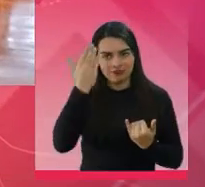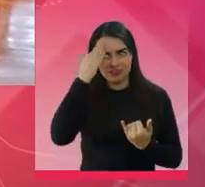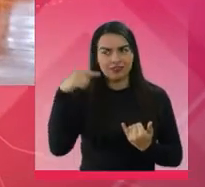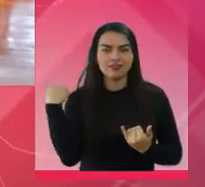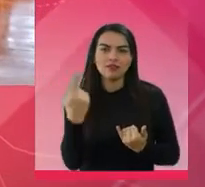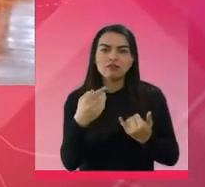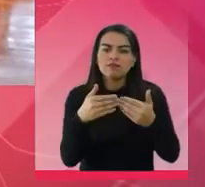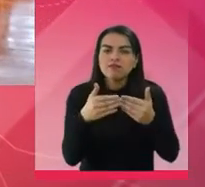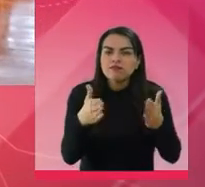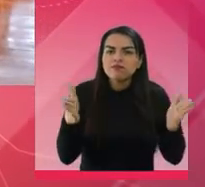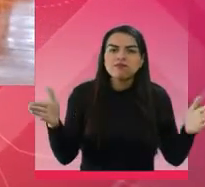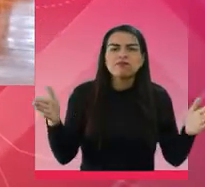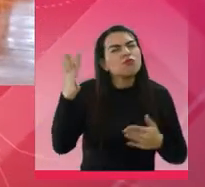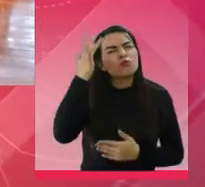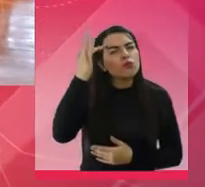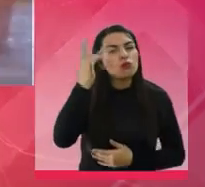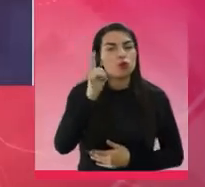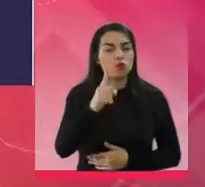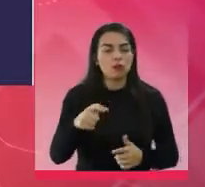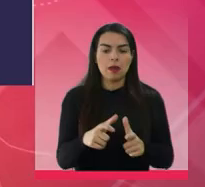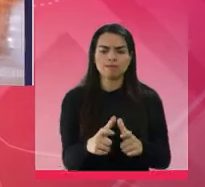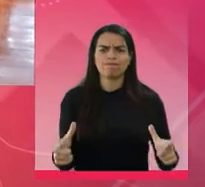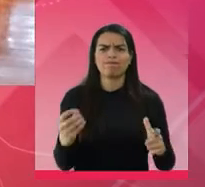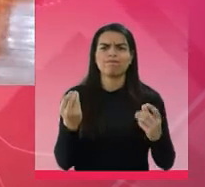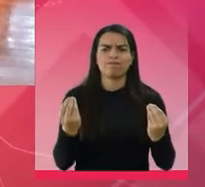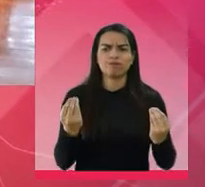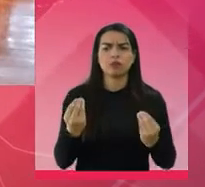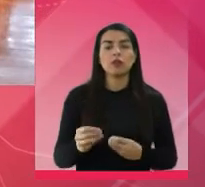del mercado, el 51% de los empresarios, el